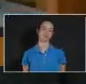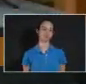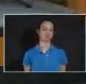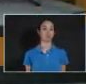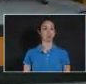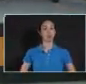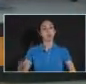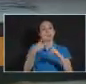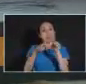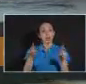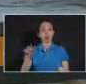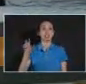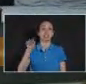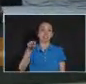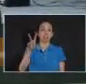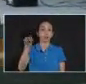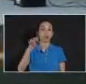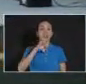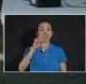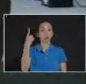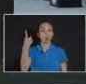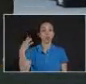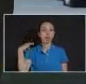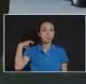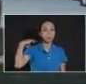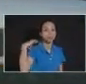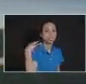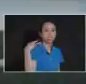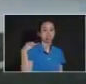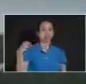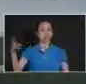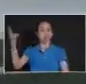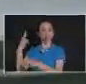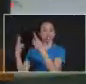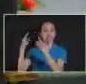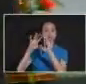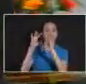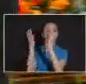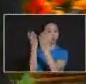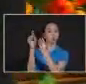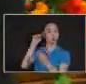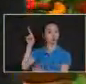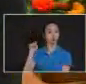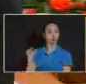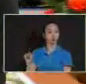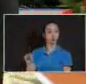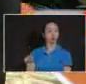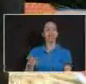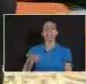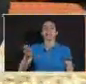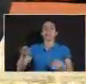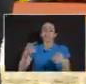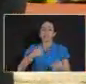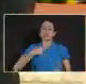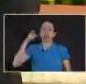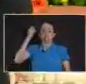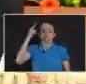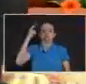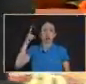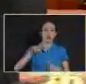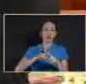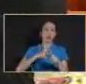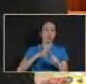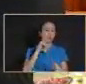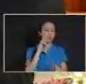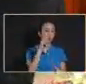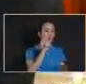¿Pero acaso no es eso una invitación a regresarse? Entonces yo entiendo que cuando este pasaje en las otras versiones dice, guárdate de